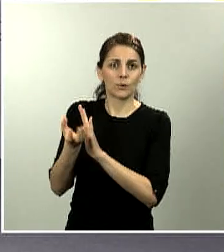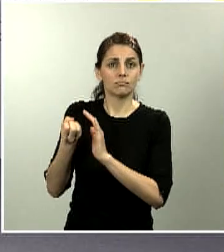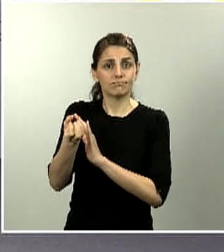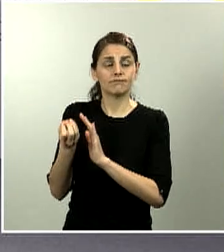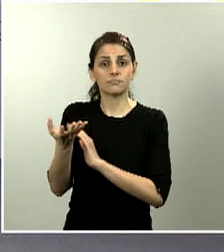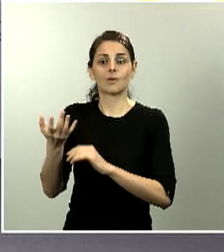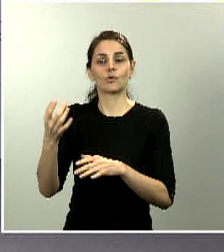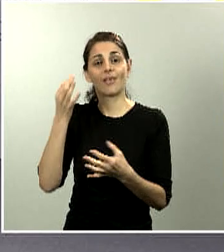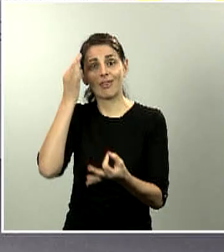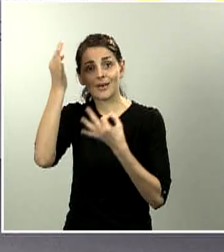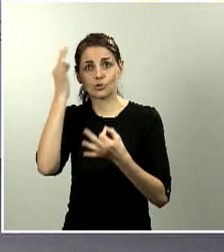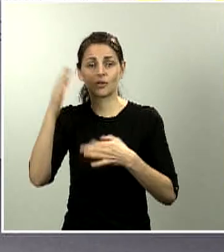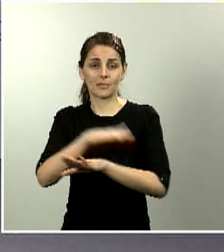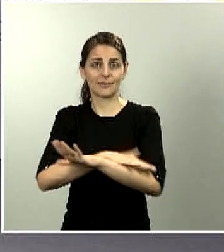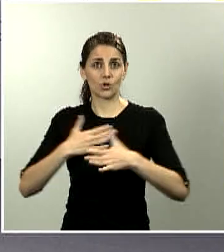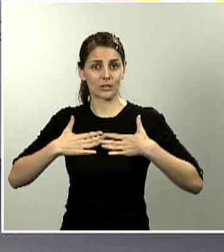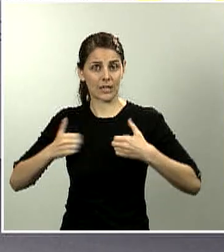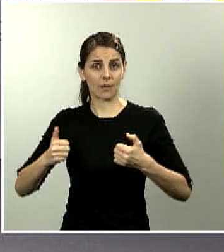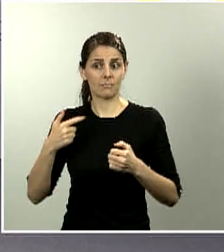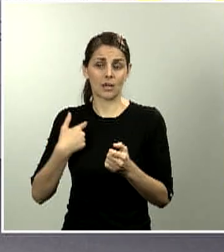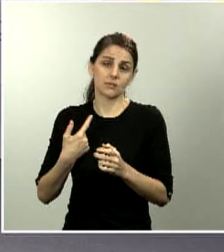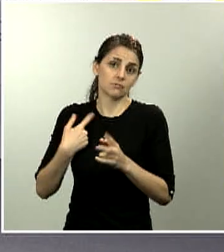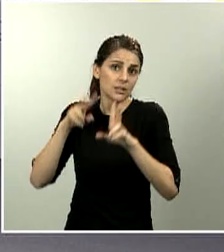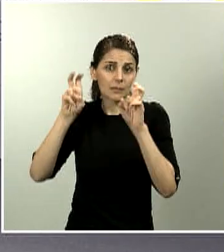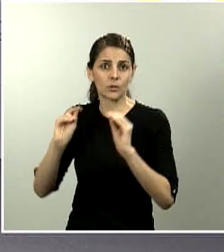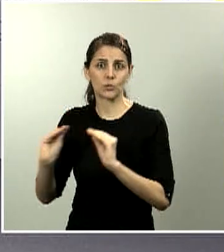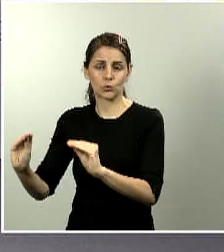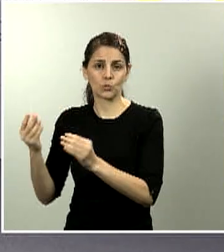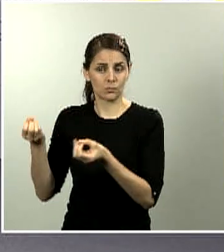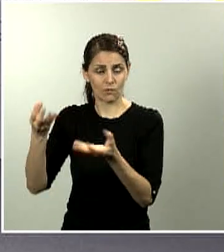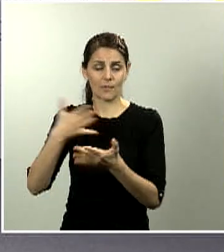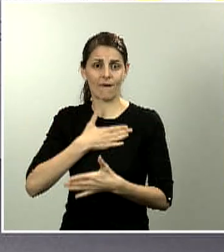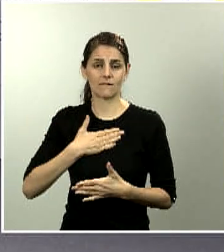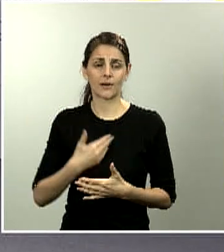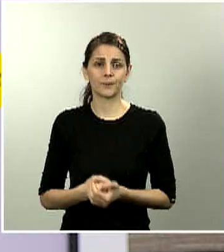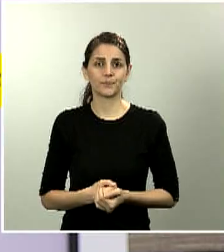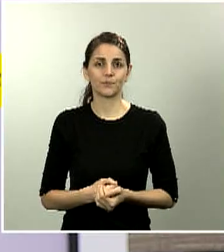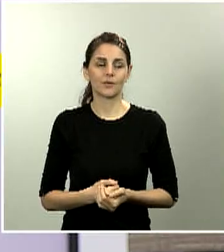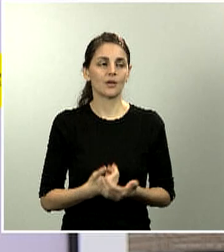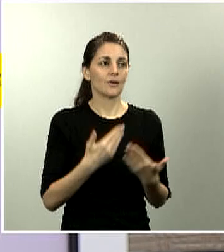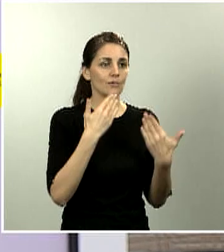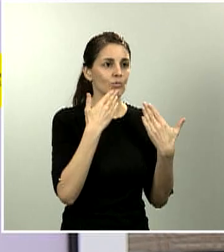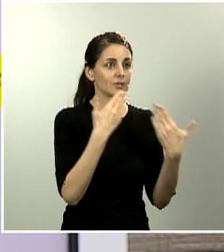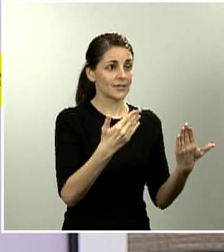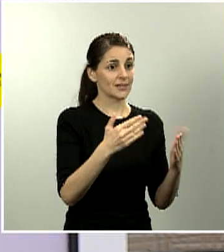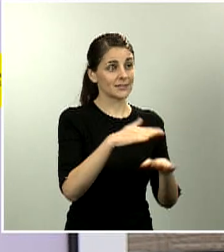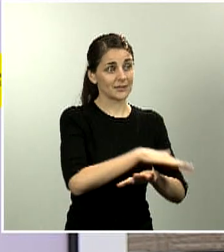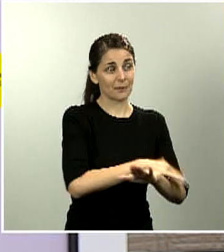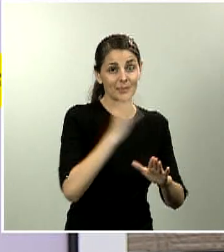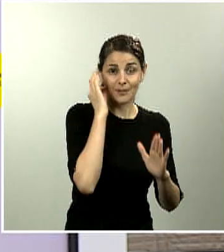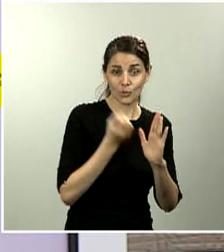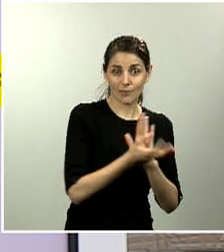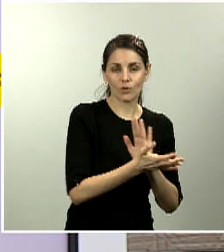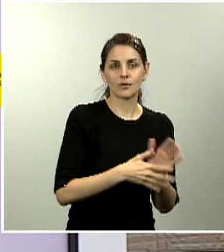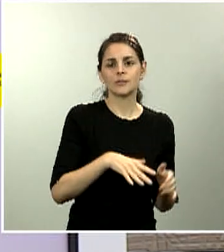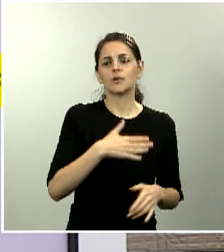de Sanidad y de las cuestiones que tiene que informar. Muchas gracias, ministra portavoz. Pues quería compartir con ustedes tres